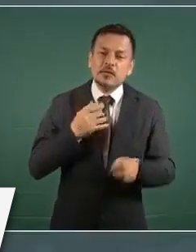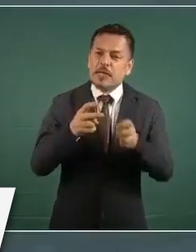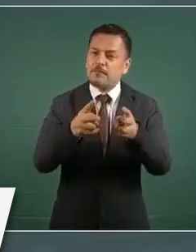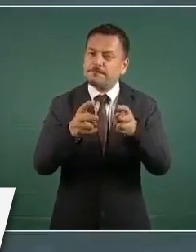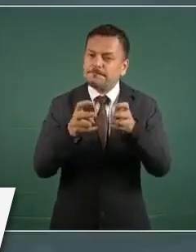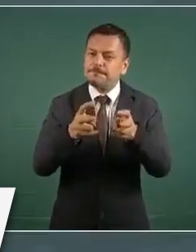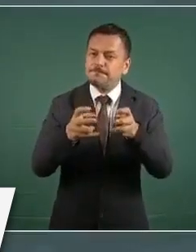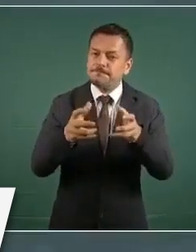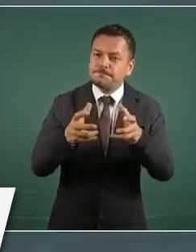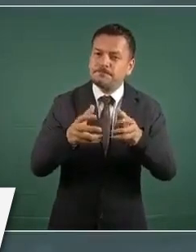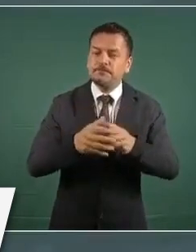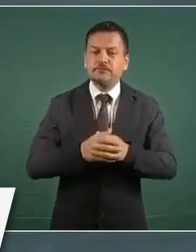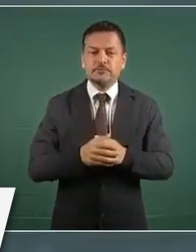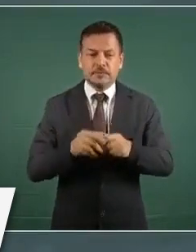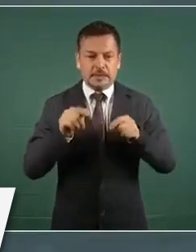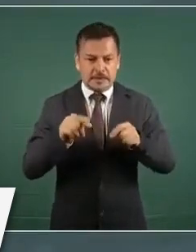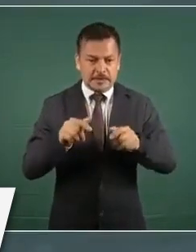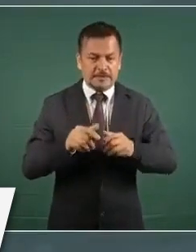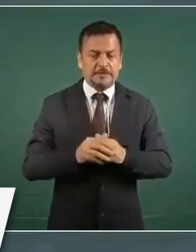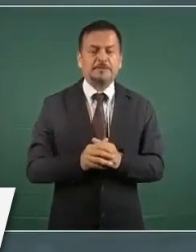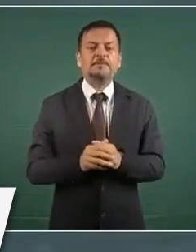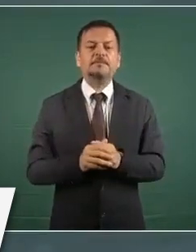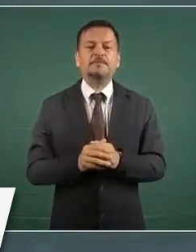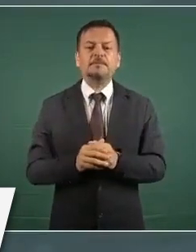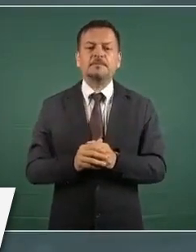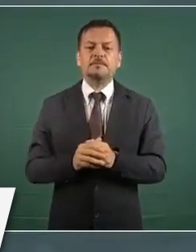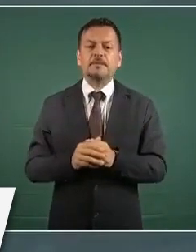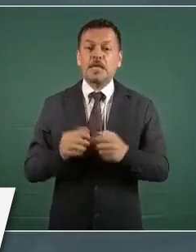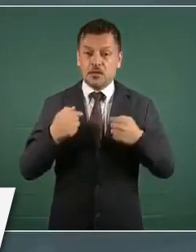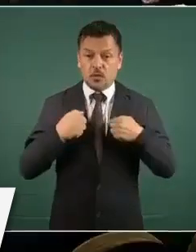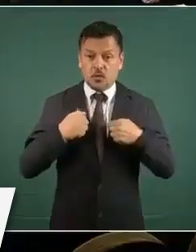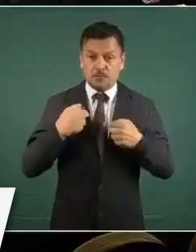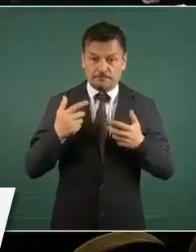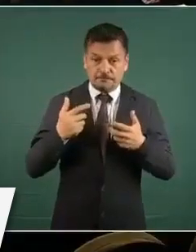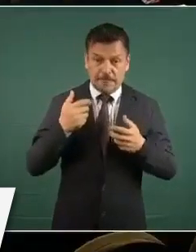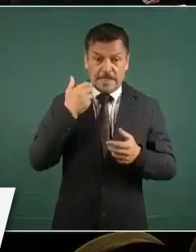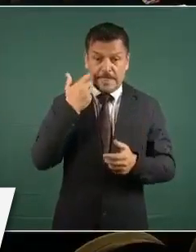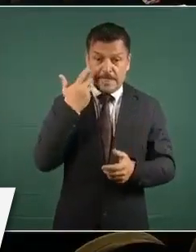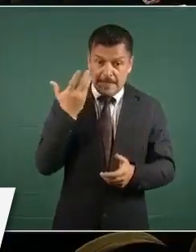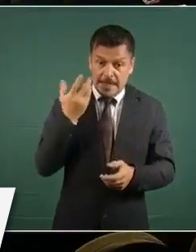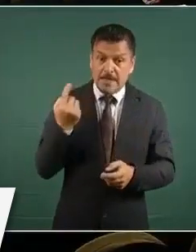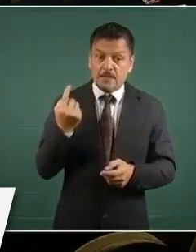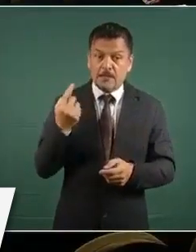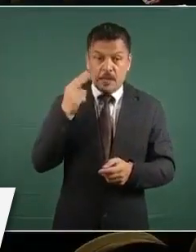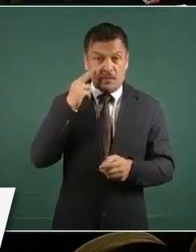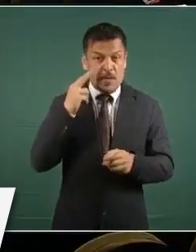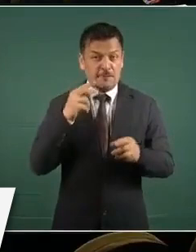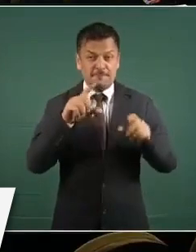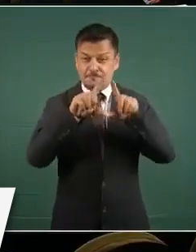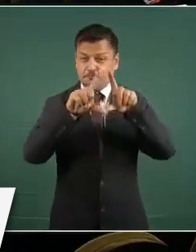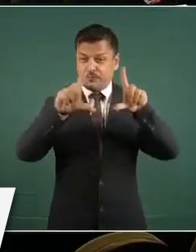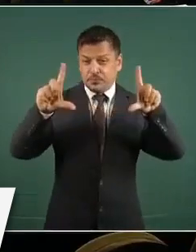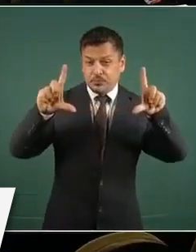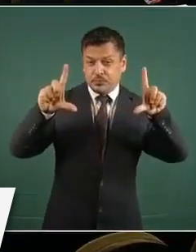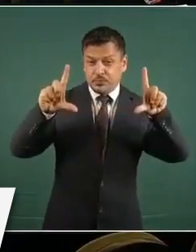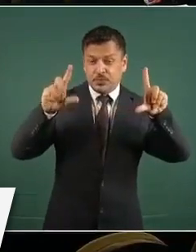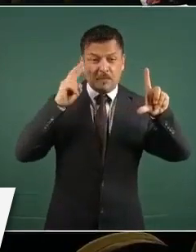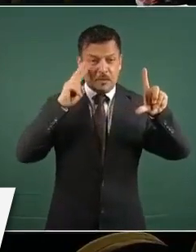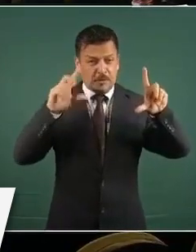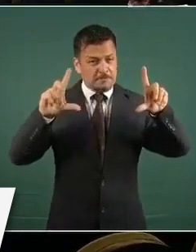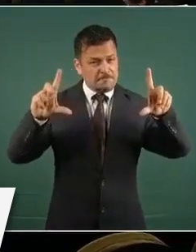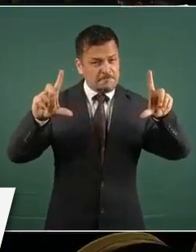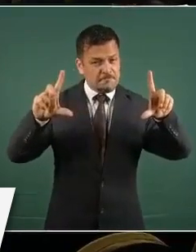figuras delictivas y quisiera que en la pantalla se proyectará lo que